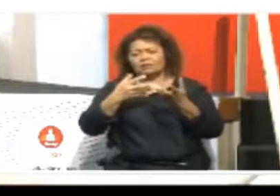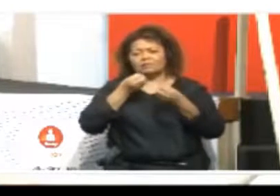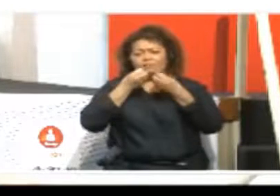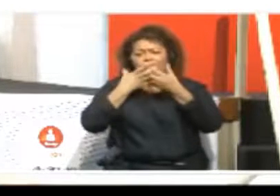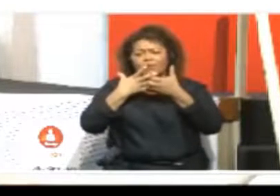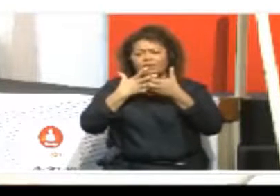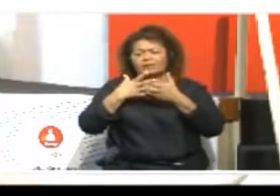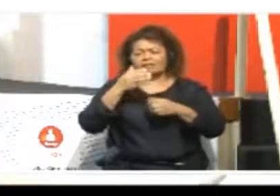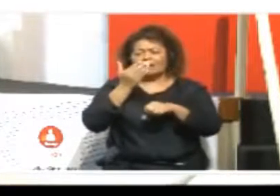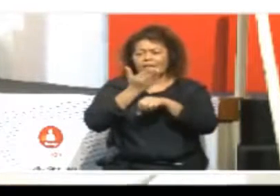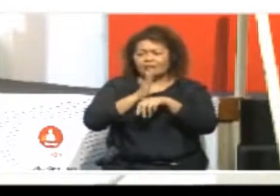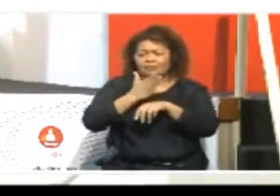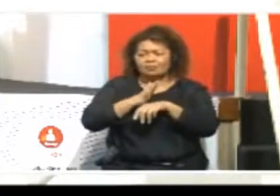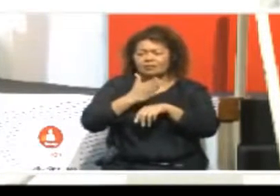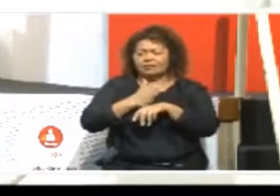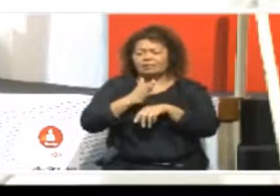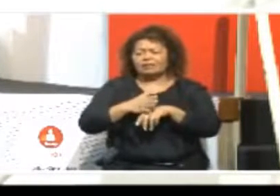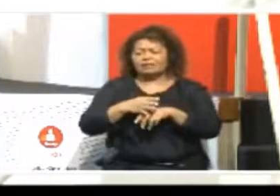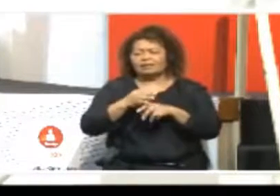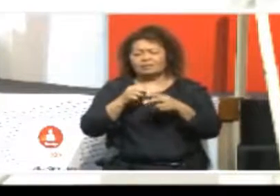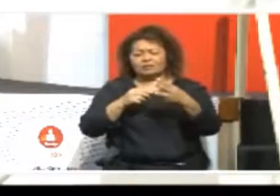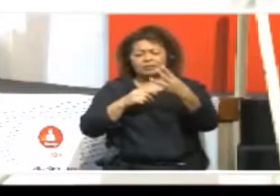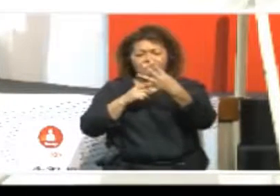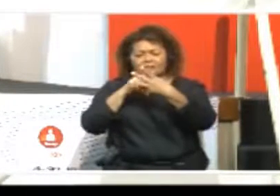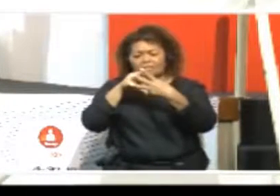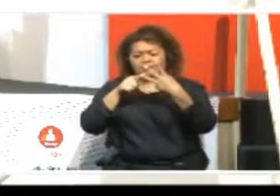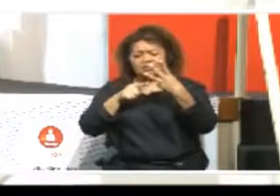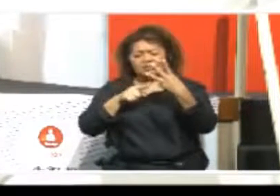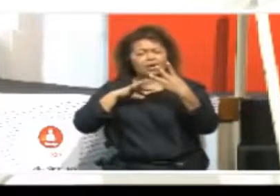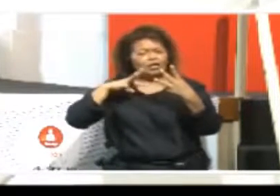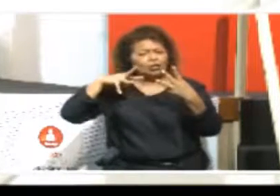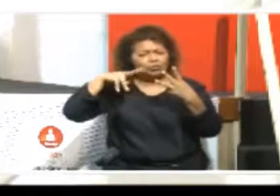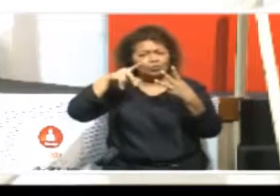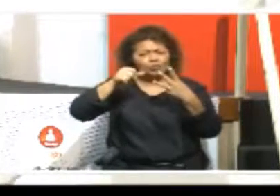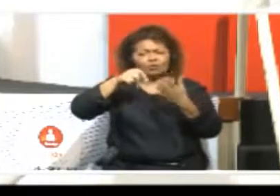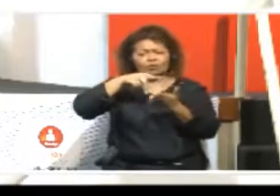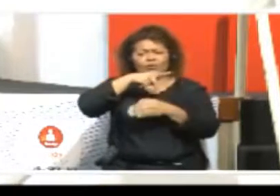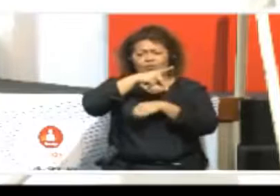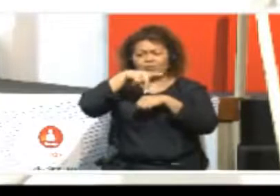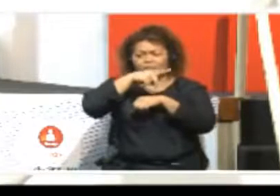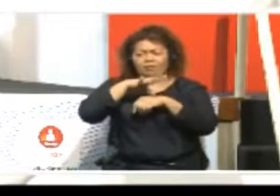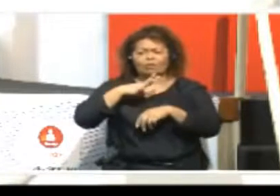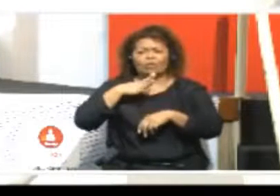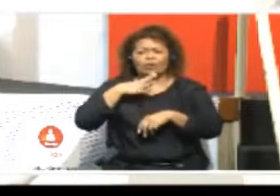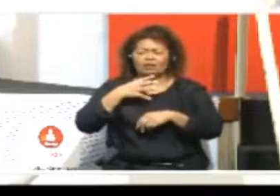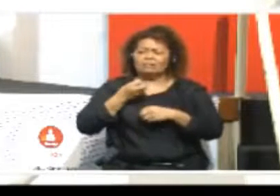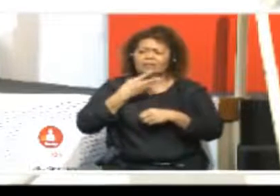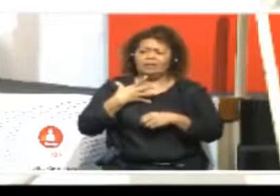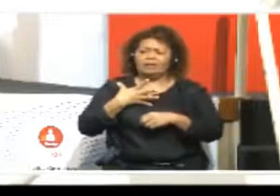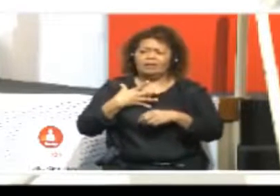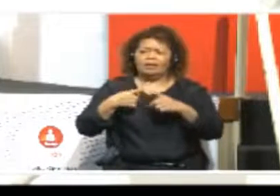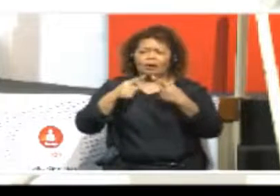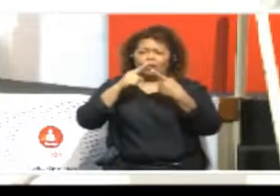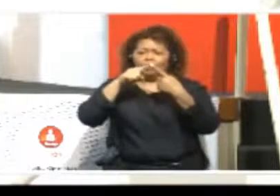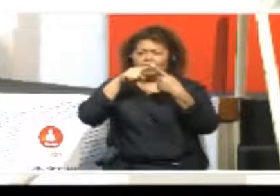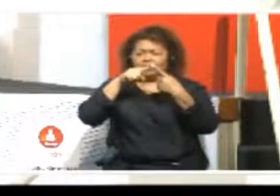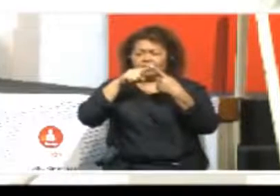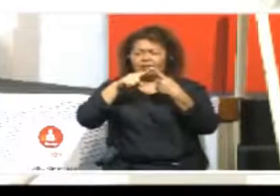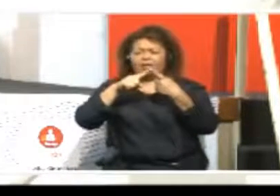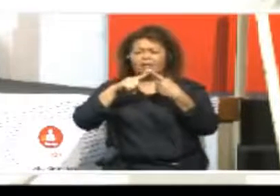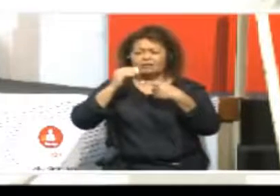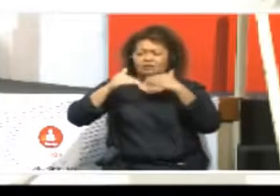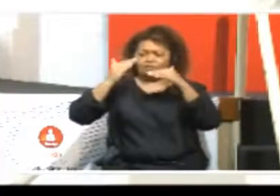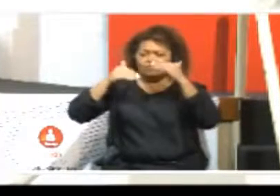sido muy familiares a través de todos los países. Una de ellas es que haya un desarrollo de la